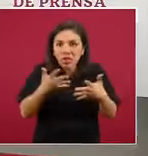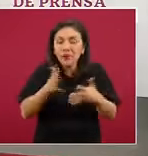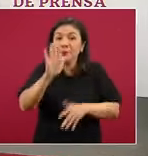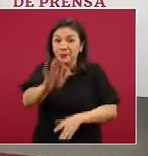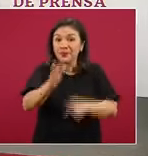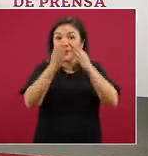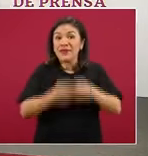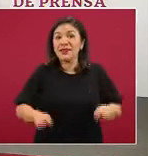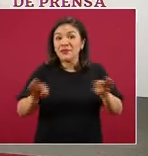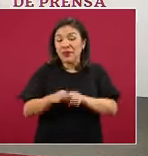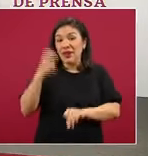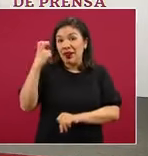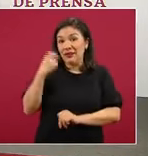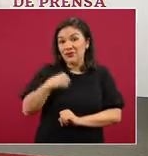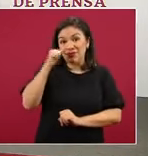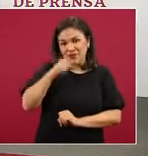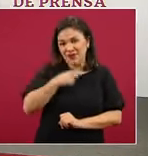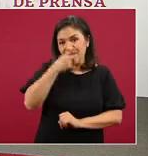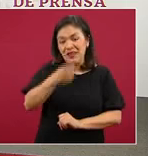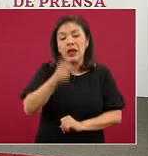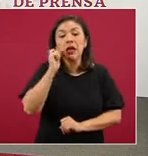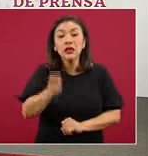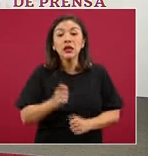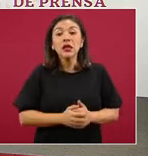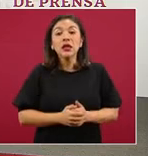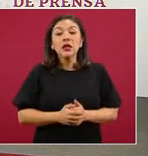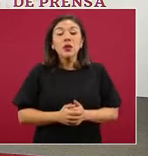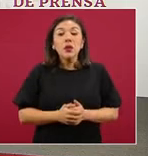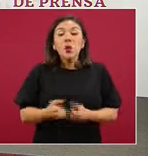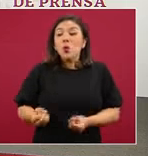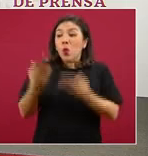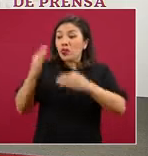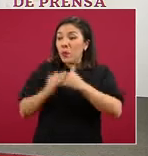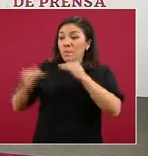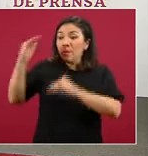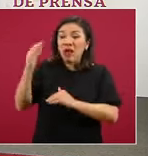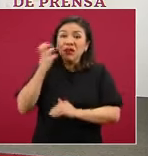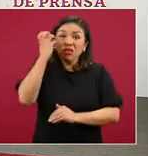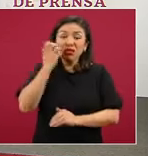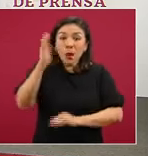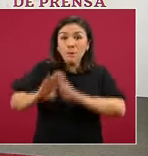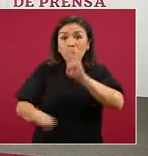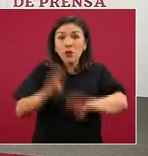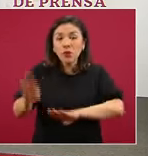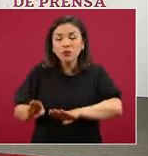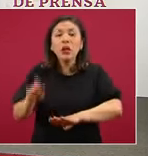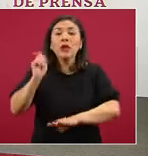Importante, y por eso hacemos esta nota, es que el exceso de mortalidad incluye defunciones por